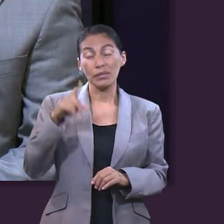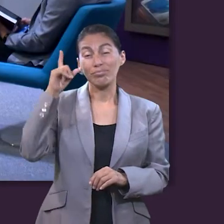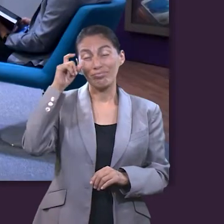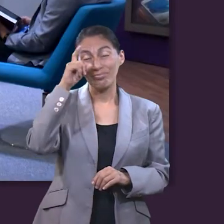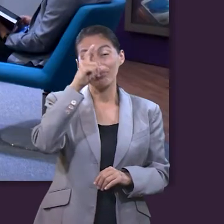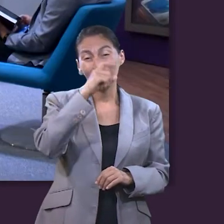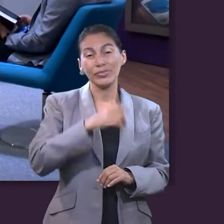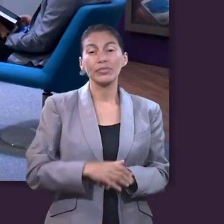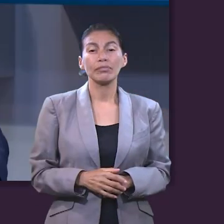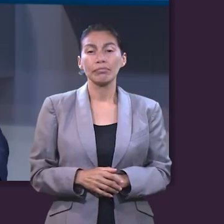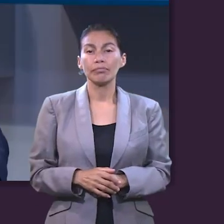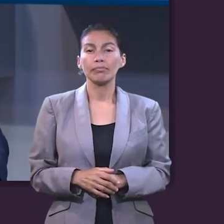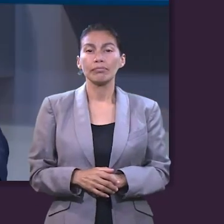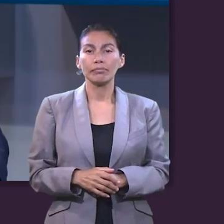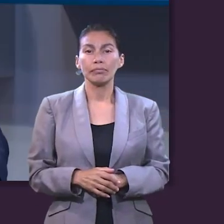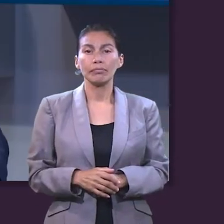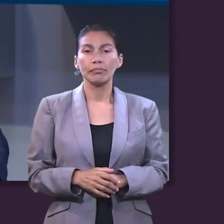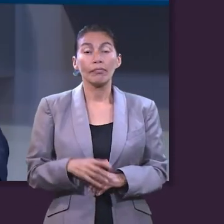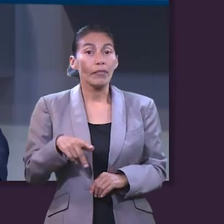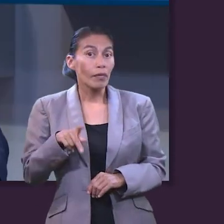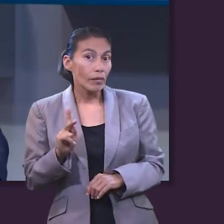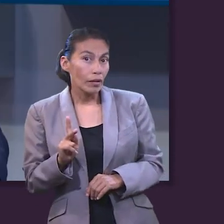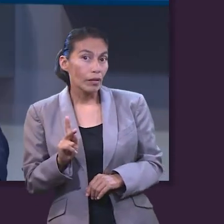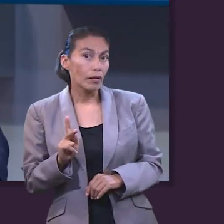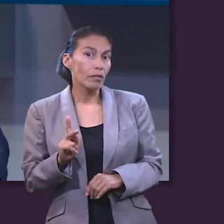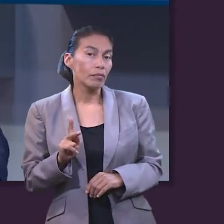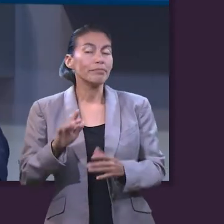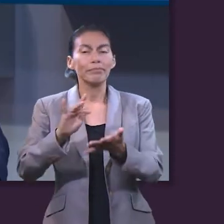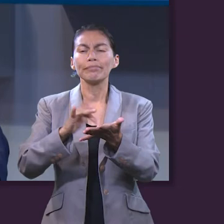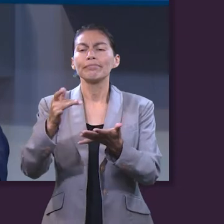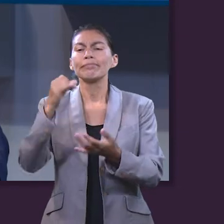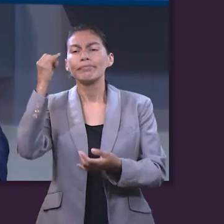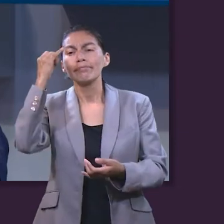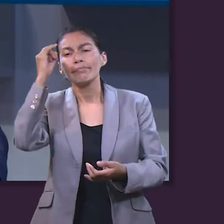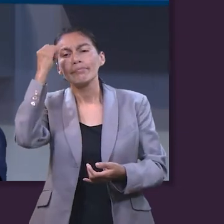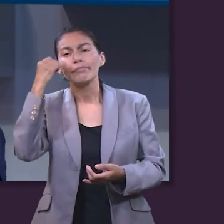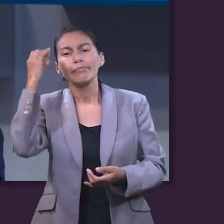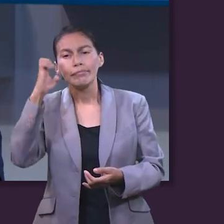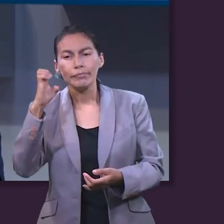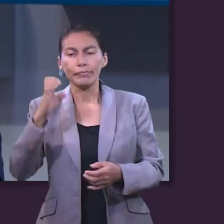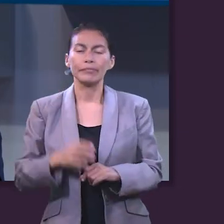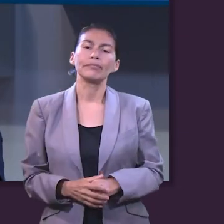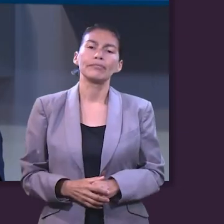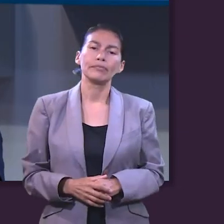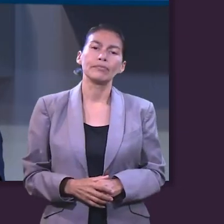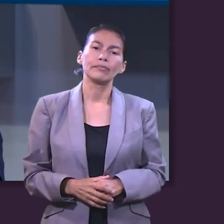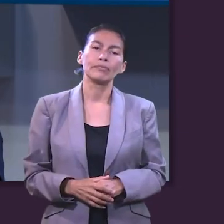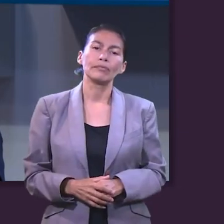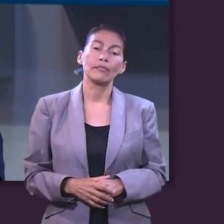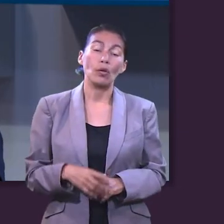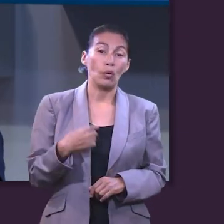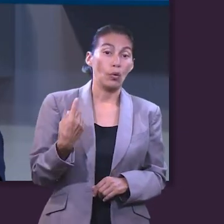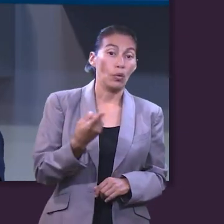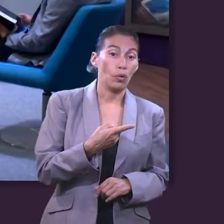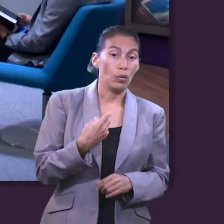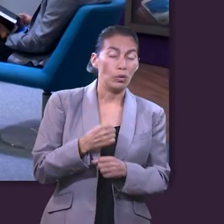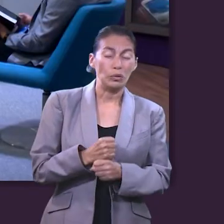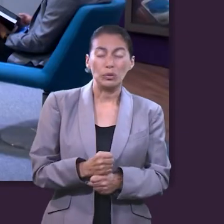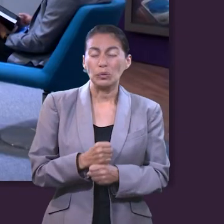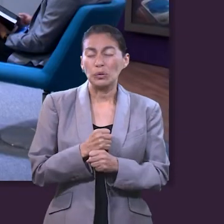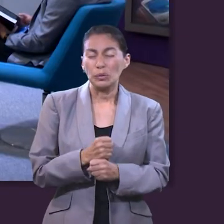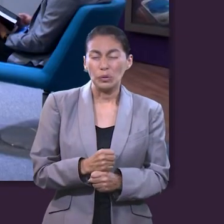Ok, suena muy difícil, ¿no? Esa situación. Pero, gracias Jaime, cuando nosotros